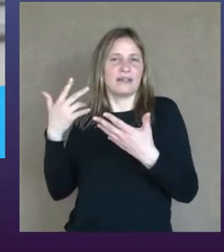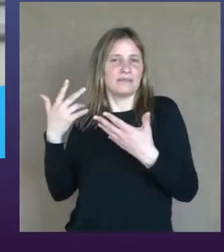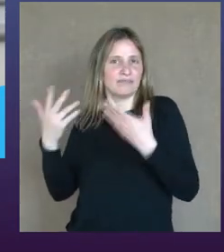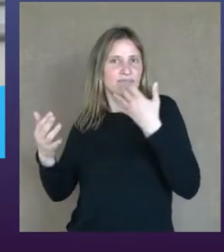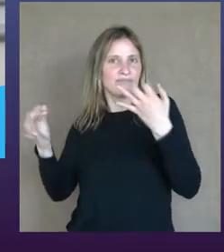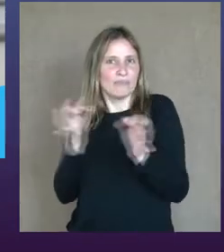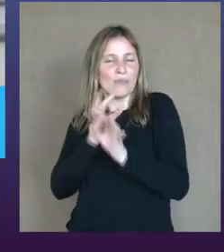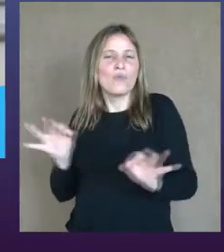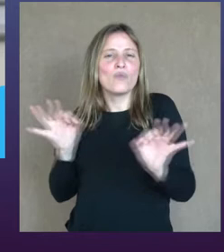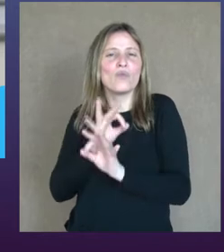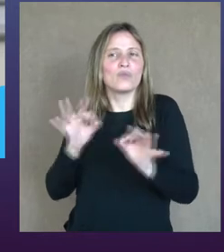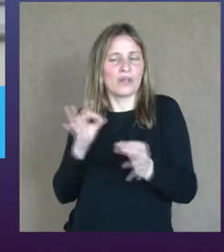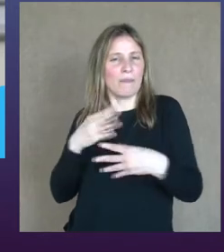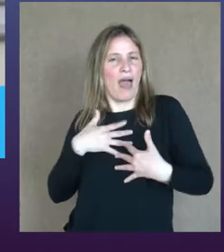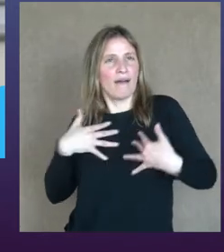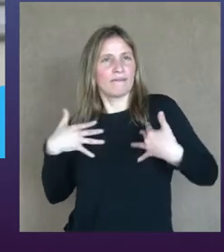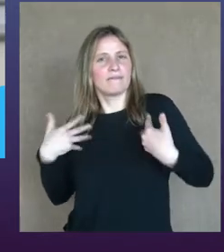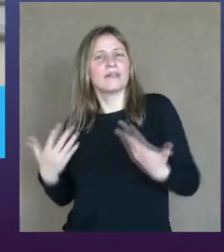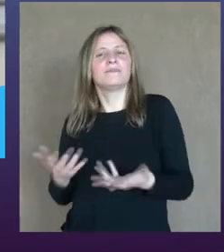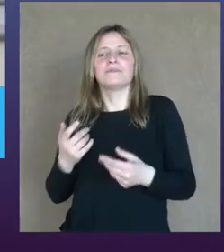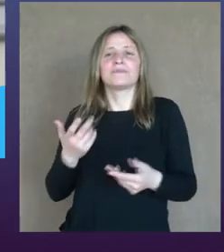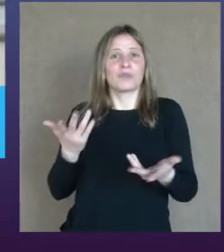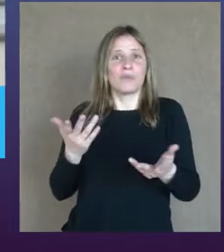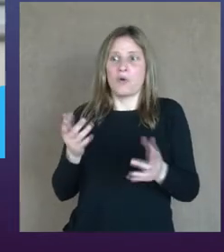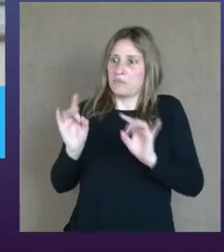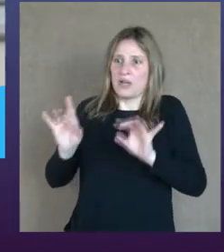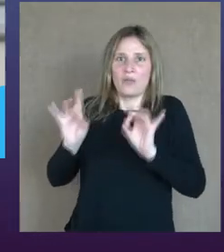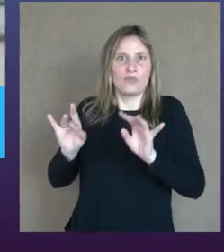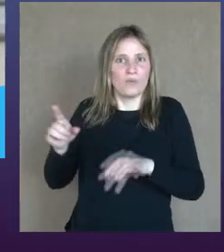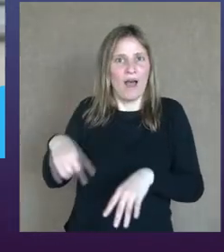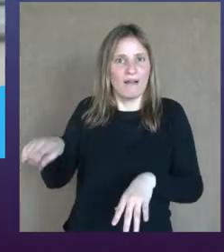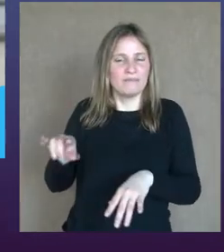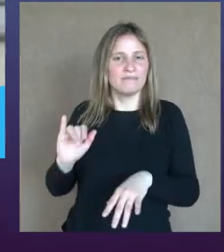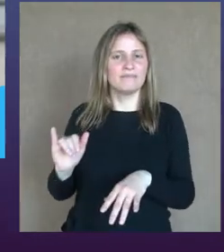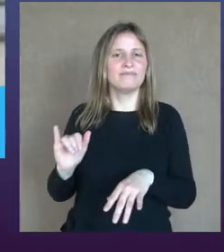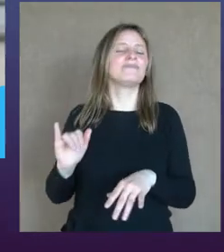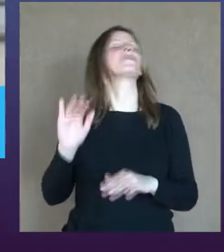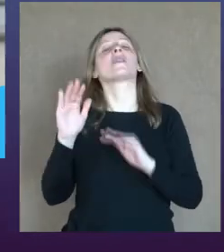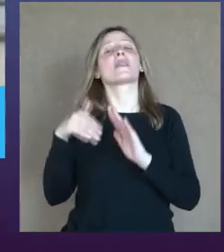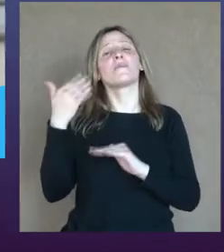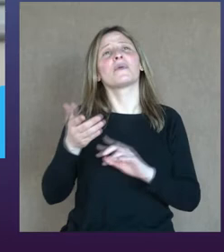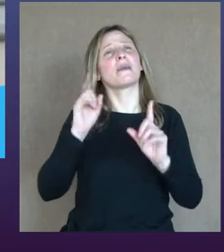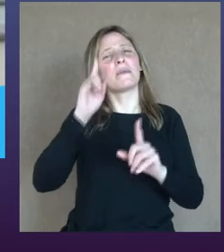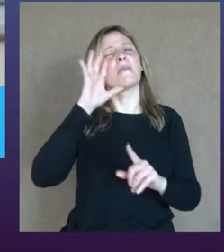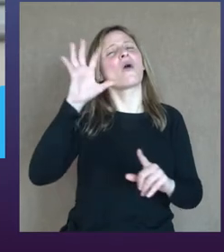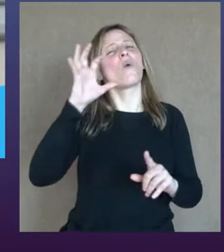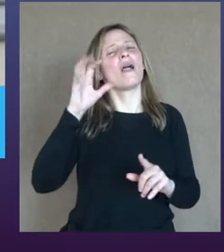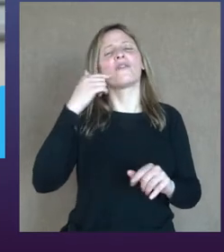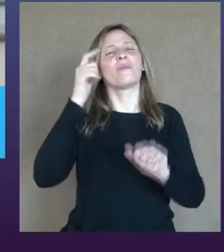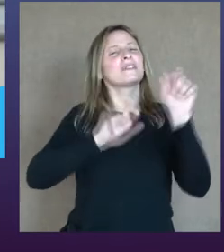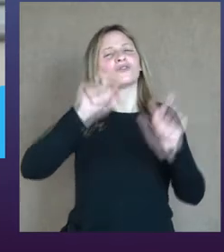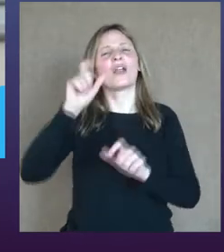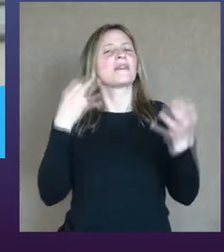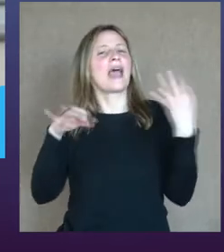hecho así conmovedor, casi con nada, ¿no? Y después también recuerdo gente